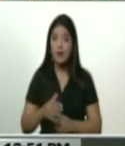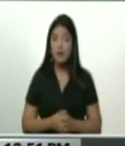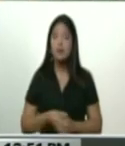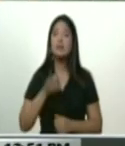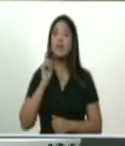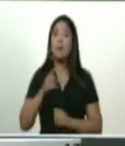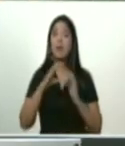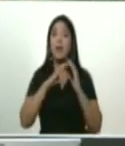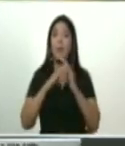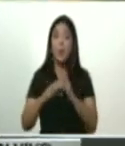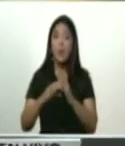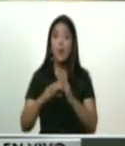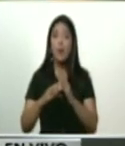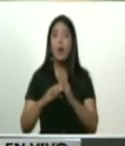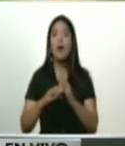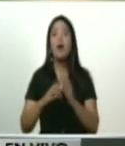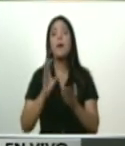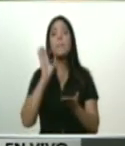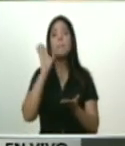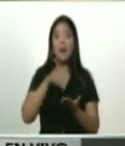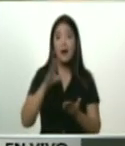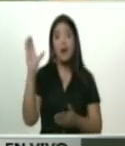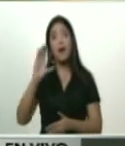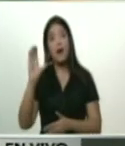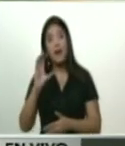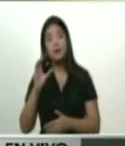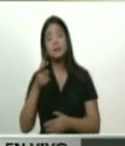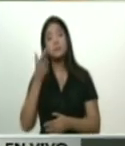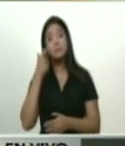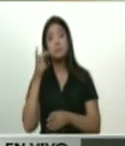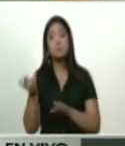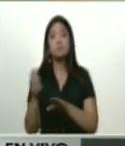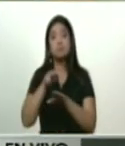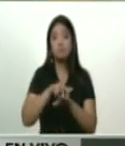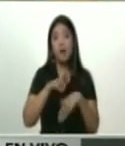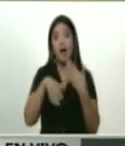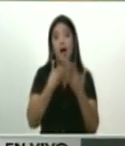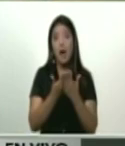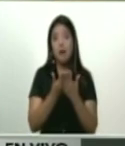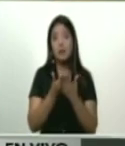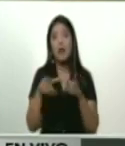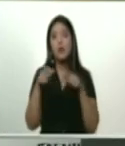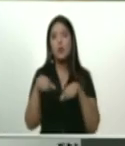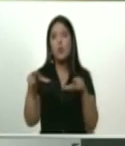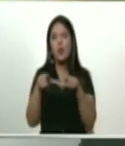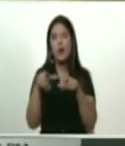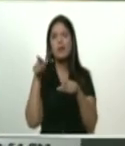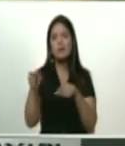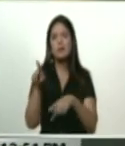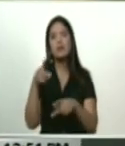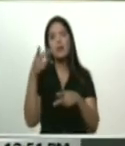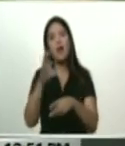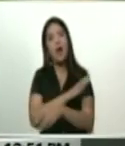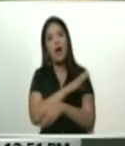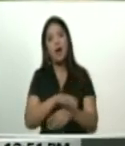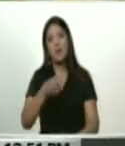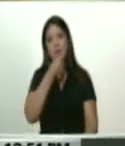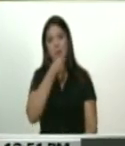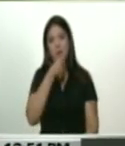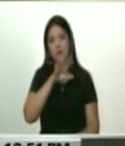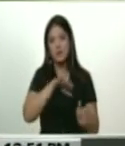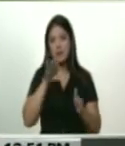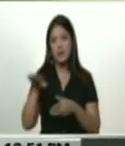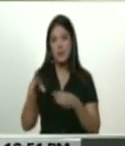en Bus Caracas y en Bus Maracay para el desplazamiento desde y hasta los centros donde ocurrirán los conciertos. Siguiente